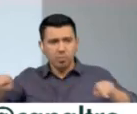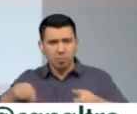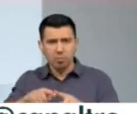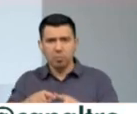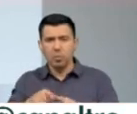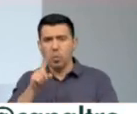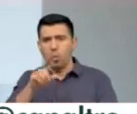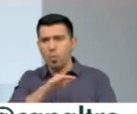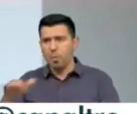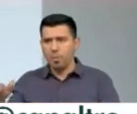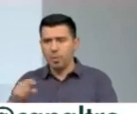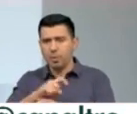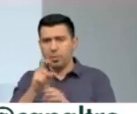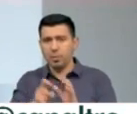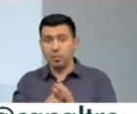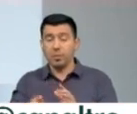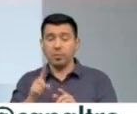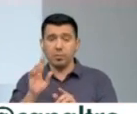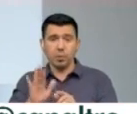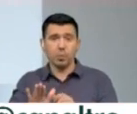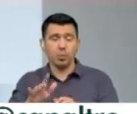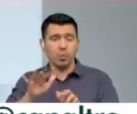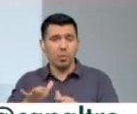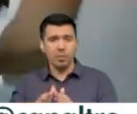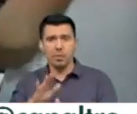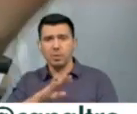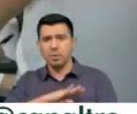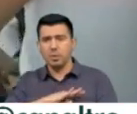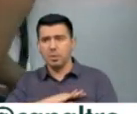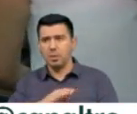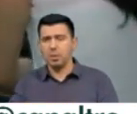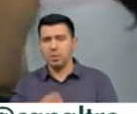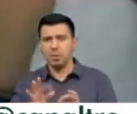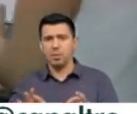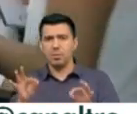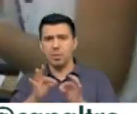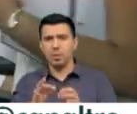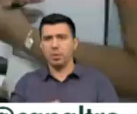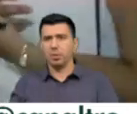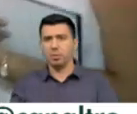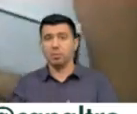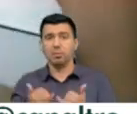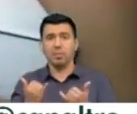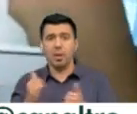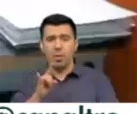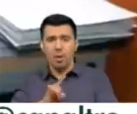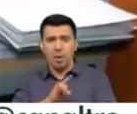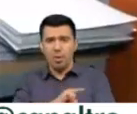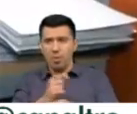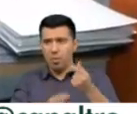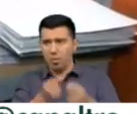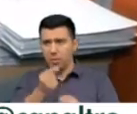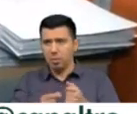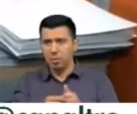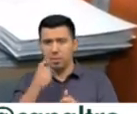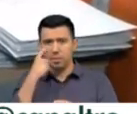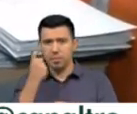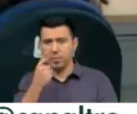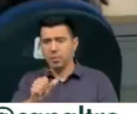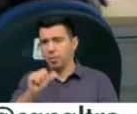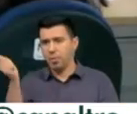funcionen dependencias clave que están encargadas de proyecto muy importantes ahora la contraloría enfrenta el dilema de buscar